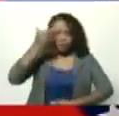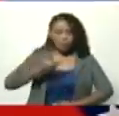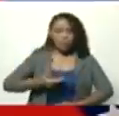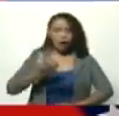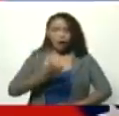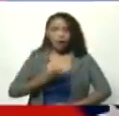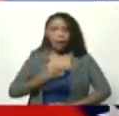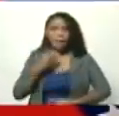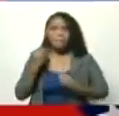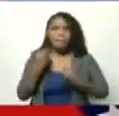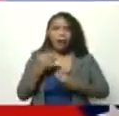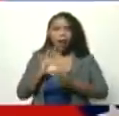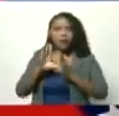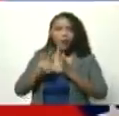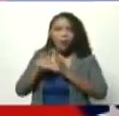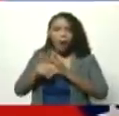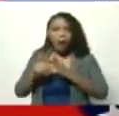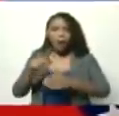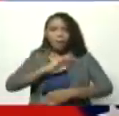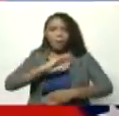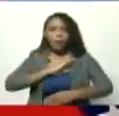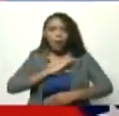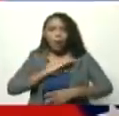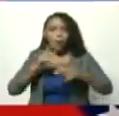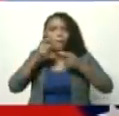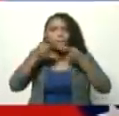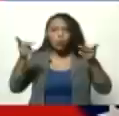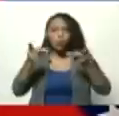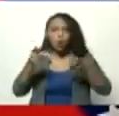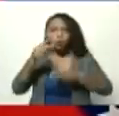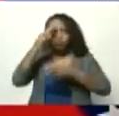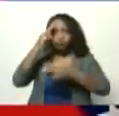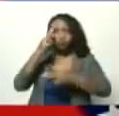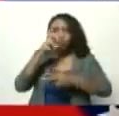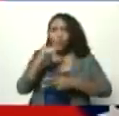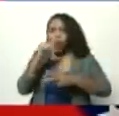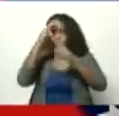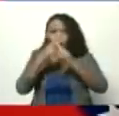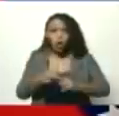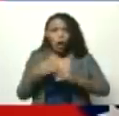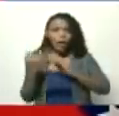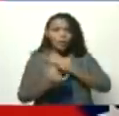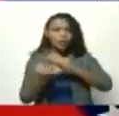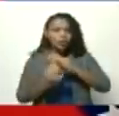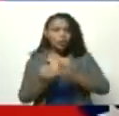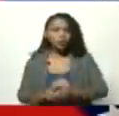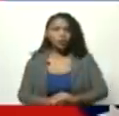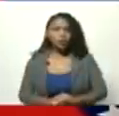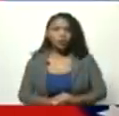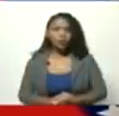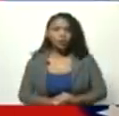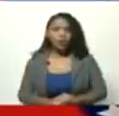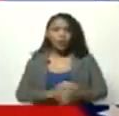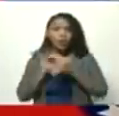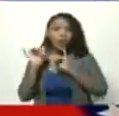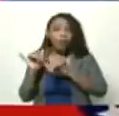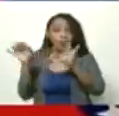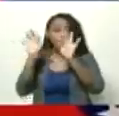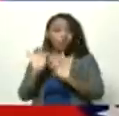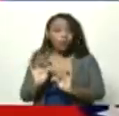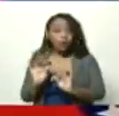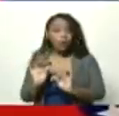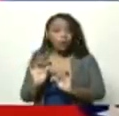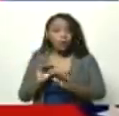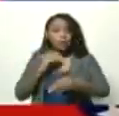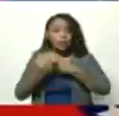para saquear los bienes públicos, deshonrando con ello a la institucionalidad. Del mismo modo,